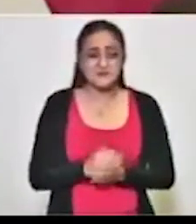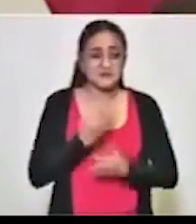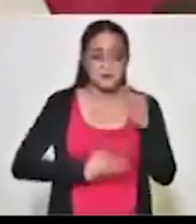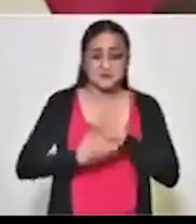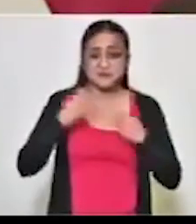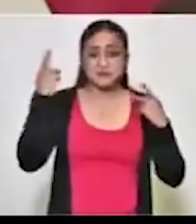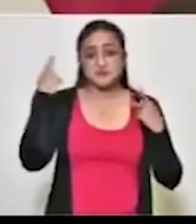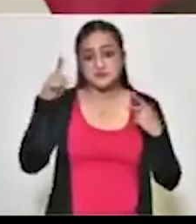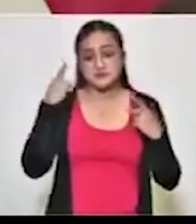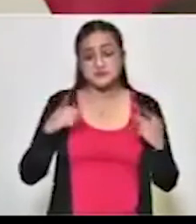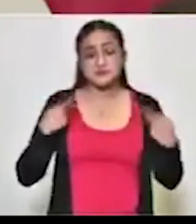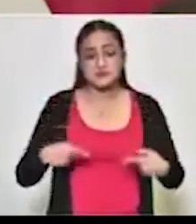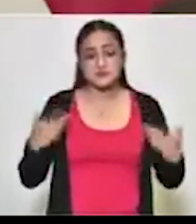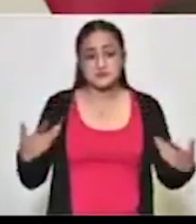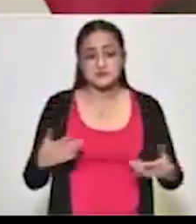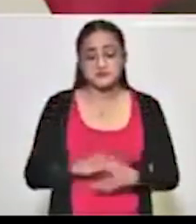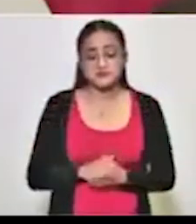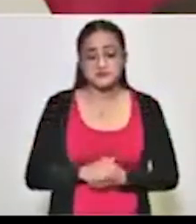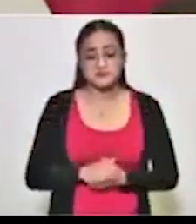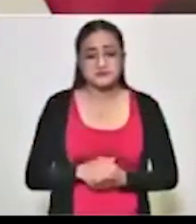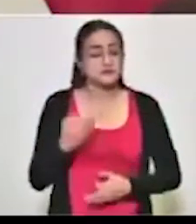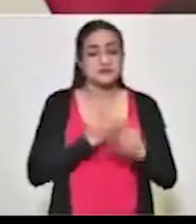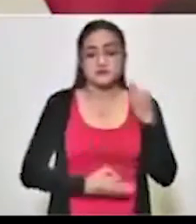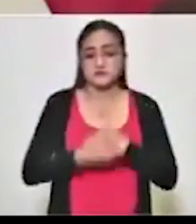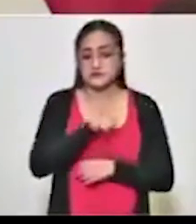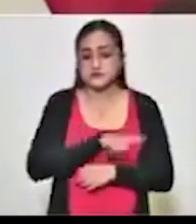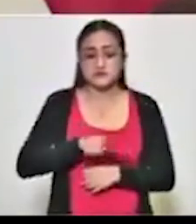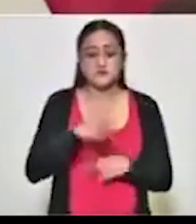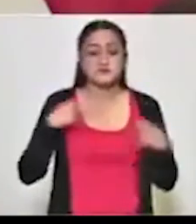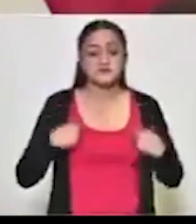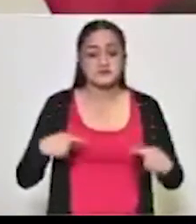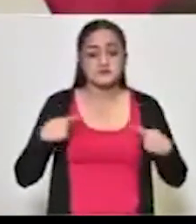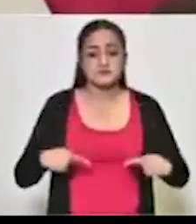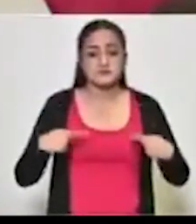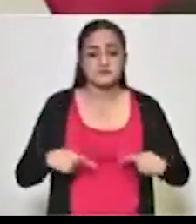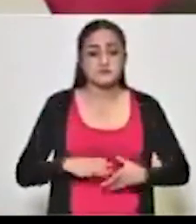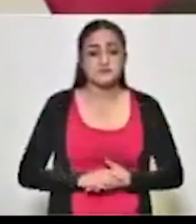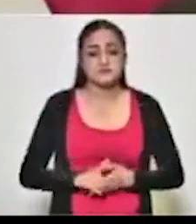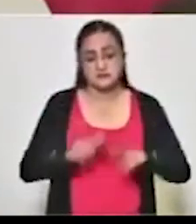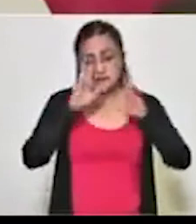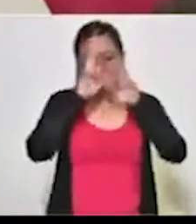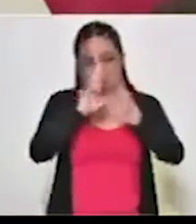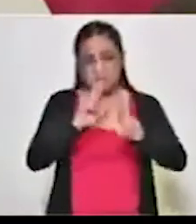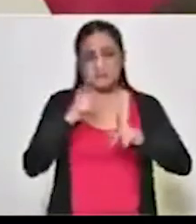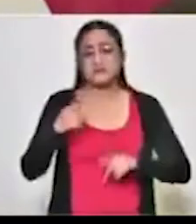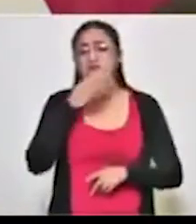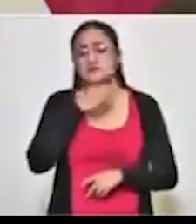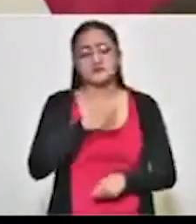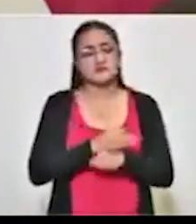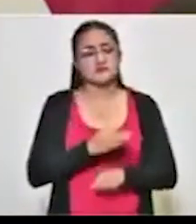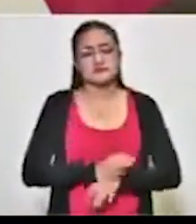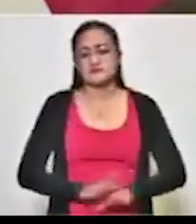todos los poblanos, a todos servidores públicos y no, que respetemos las fiestas patrias.